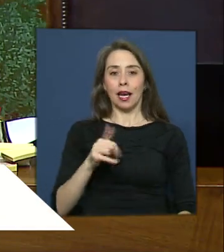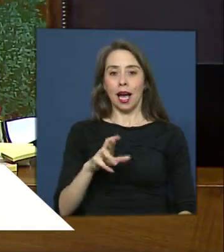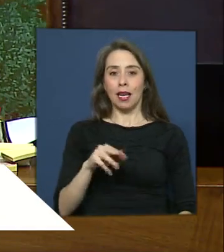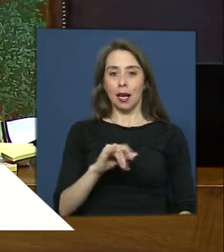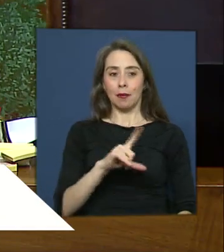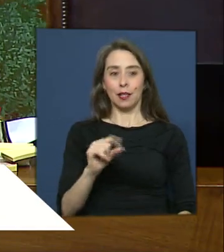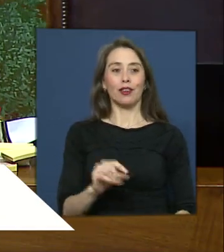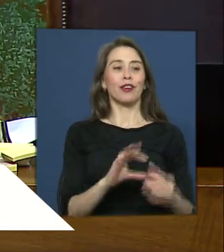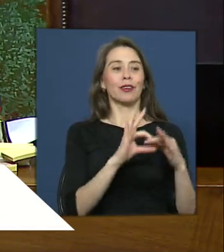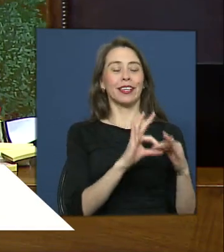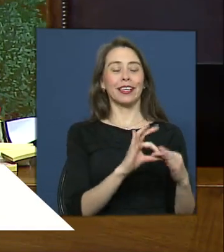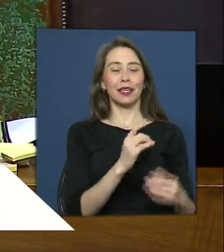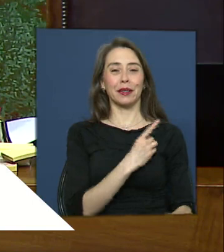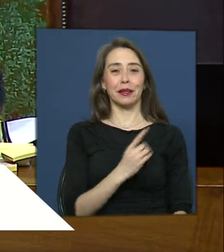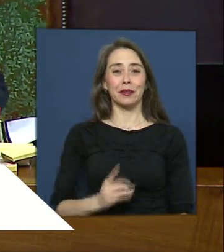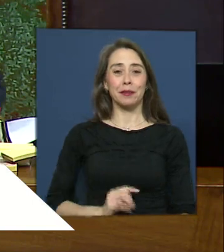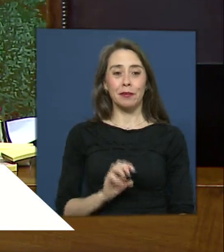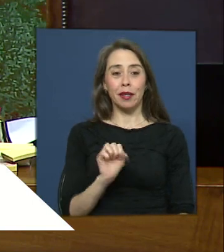Pepe Jaut.